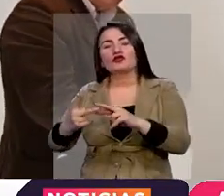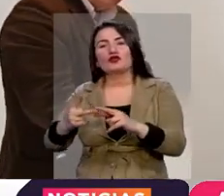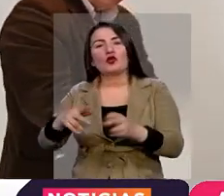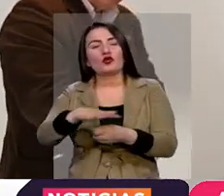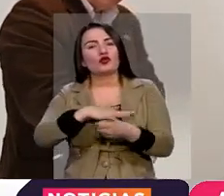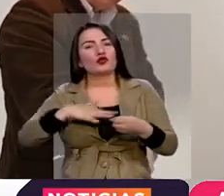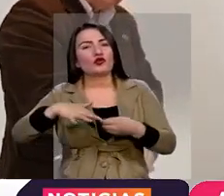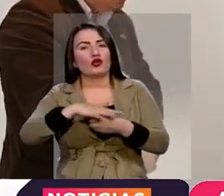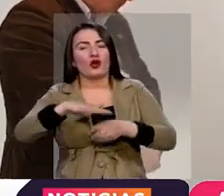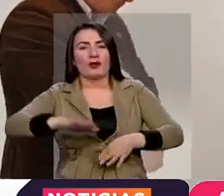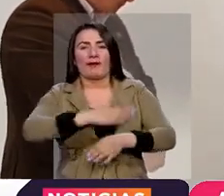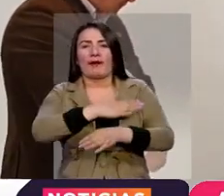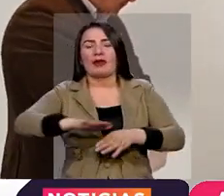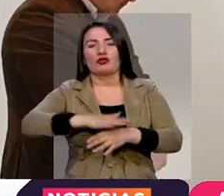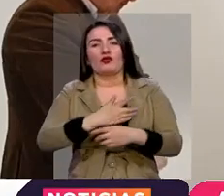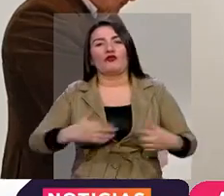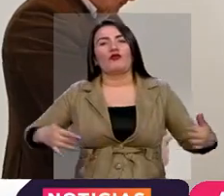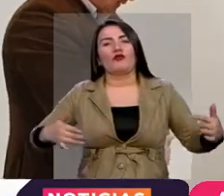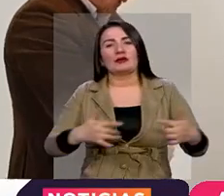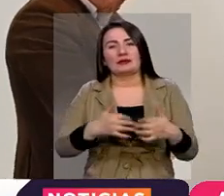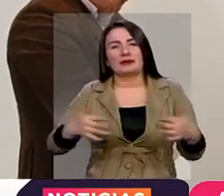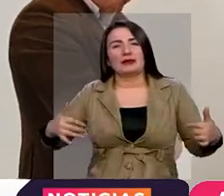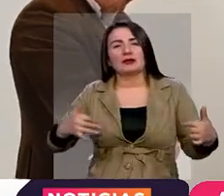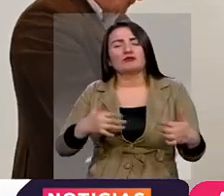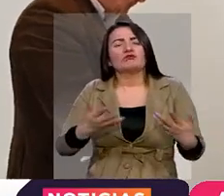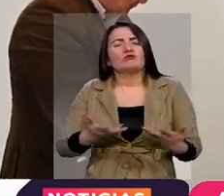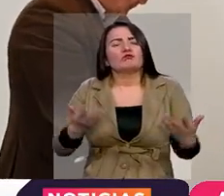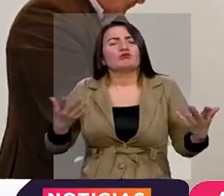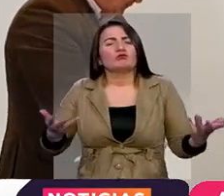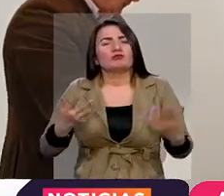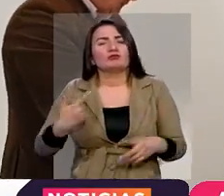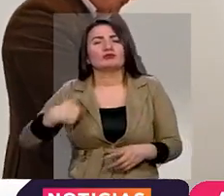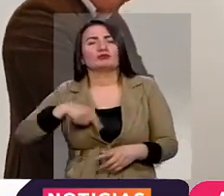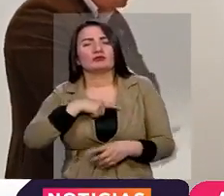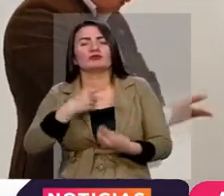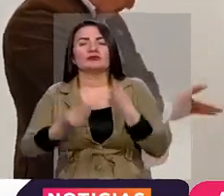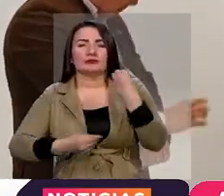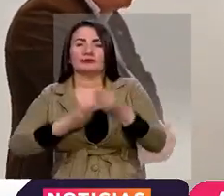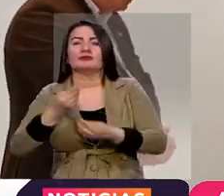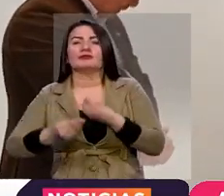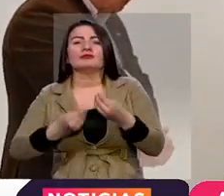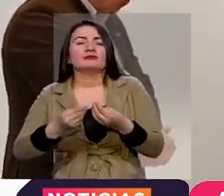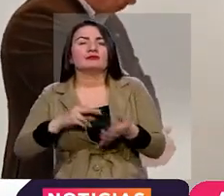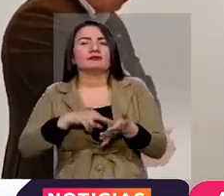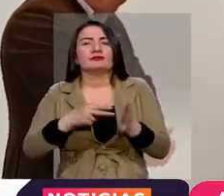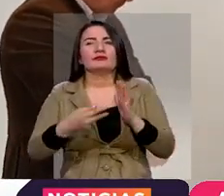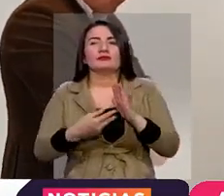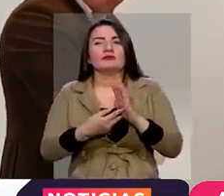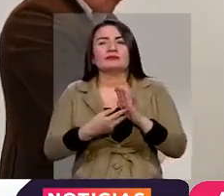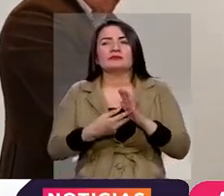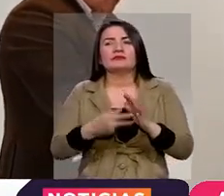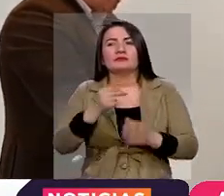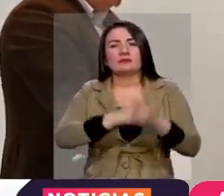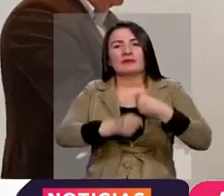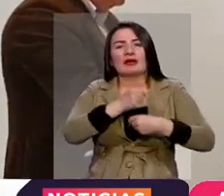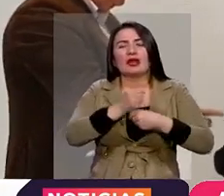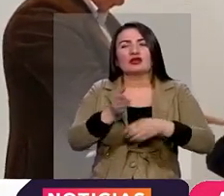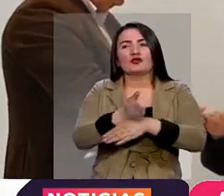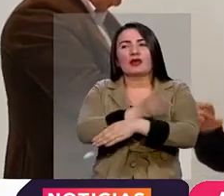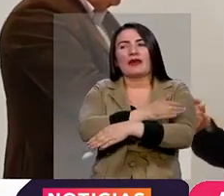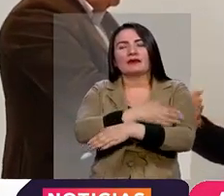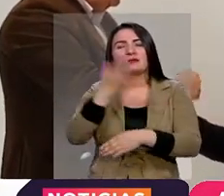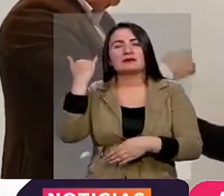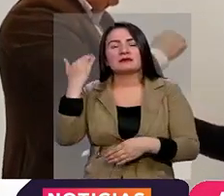y del canto vallenato es una travesía que vamos a hacer con lo que se compuso en años anteriores